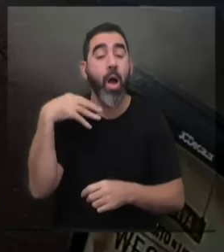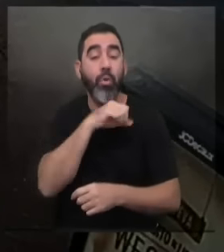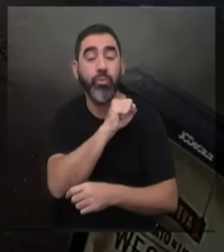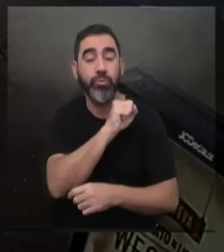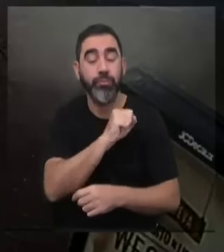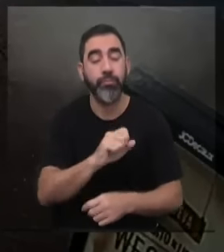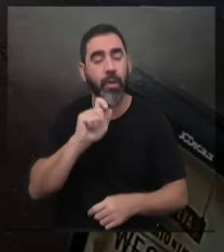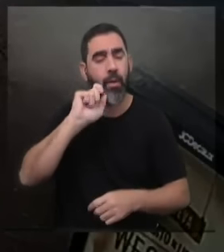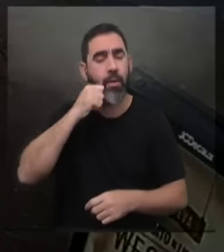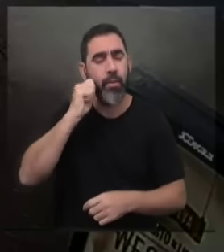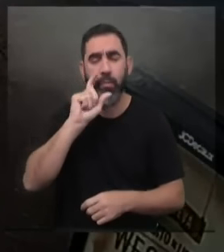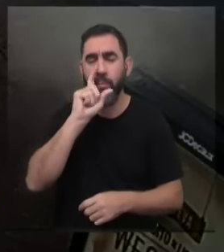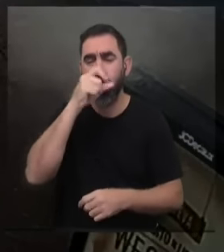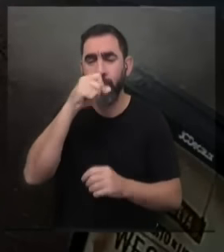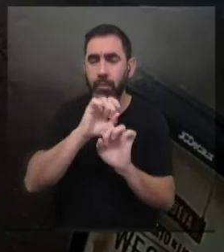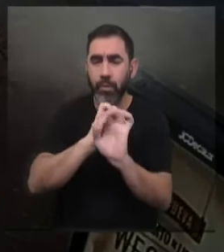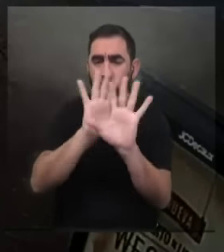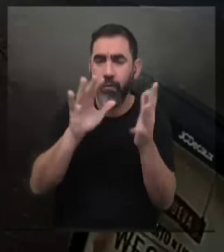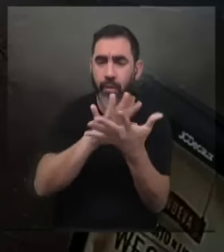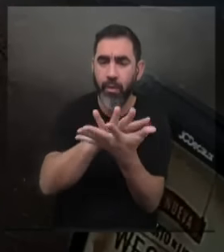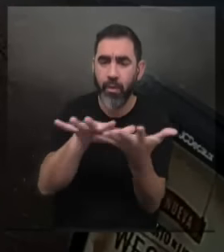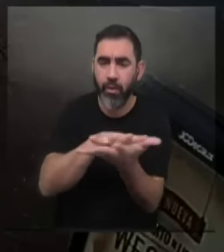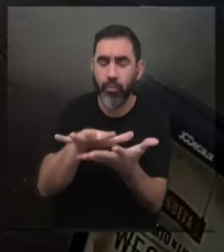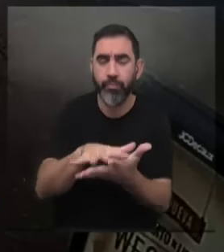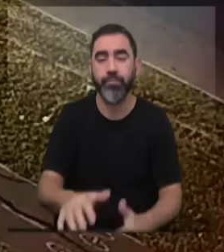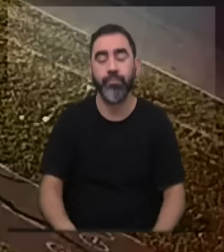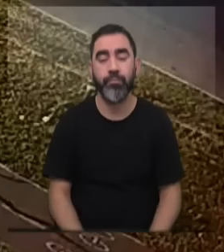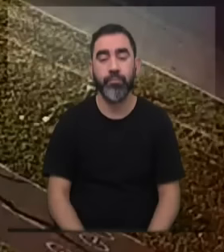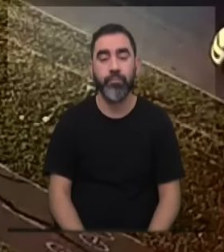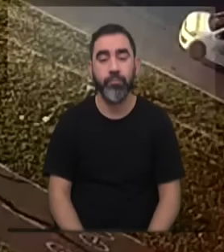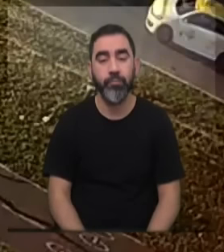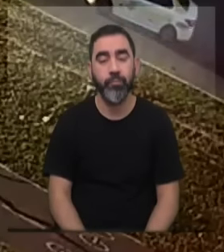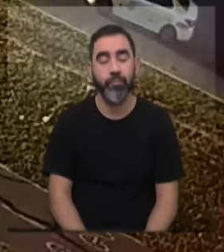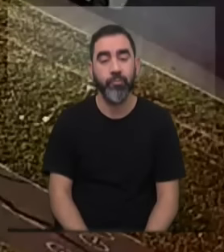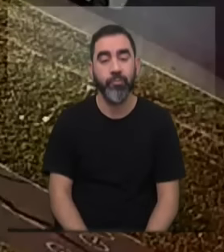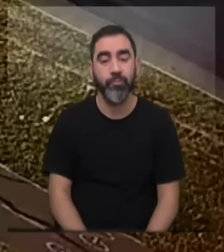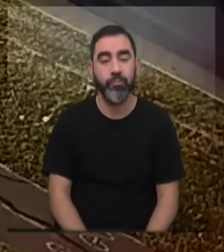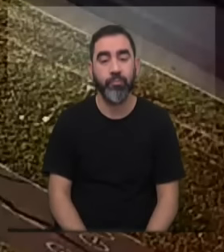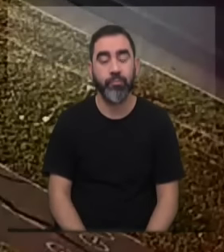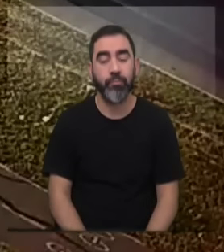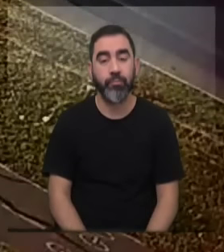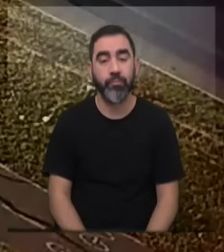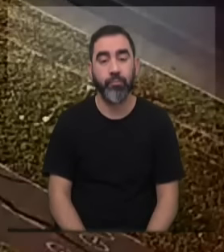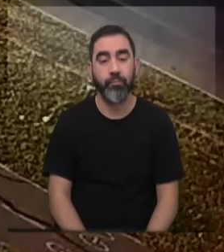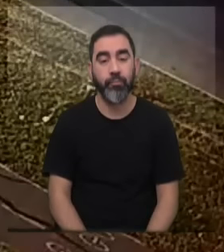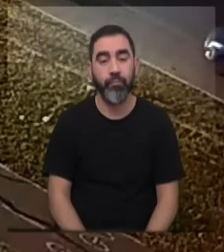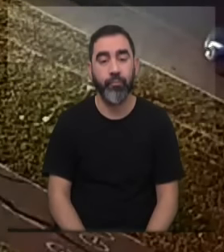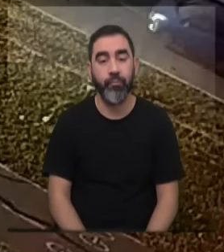lindo Montevideo ya con el cilo despejado el sol que se ve iluminando las calles de la